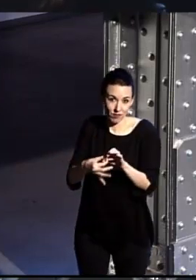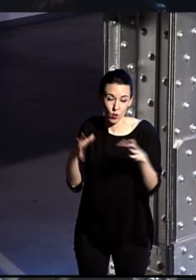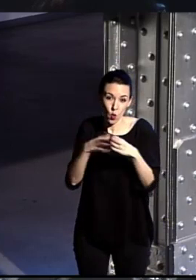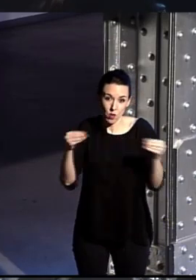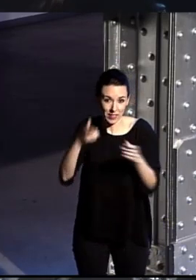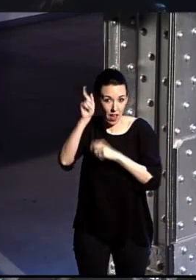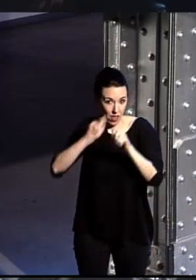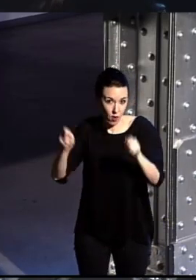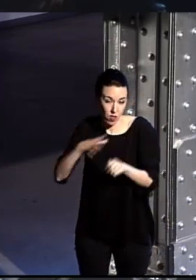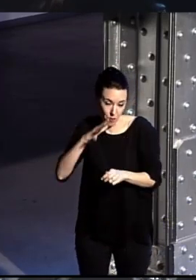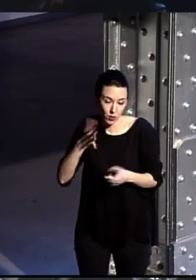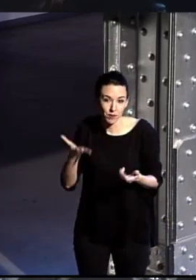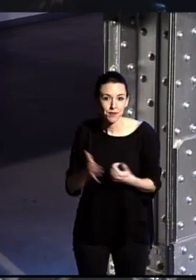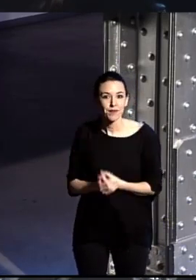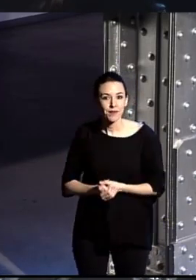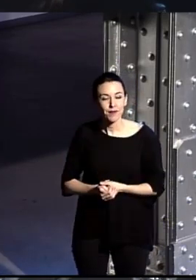Universidad de Zaragoza.